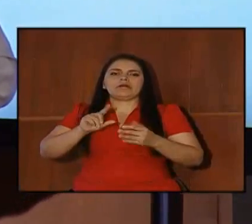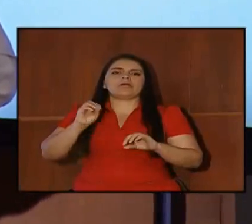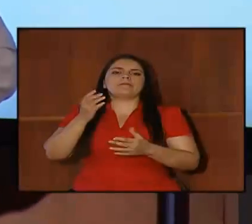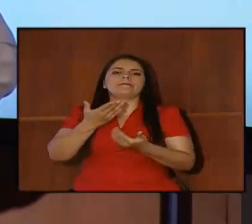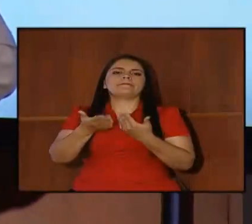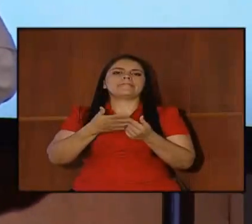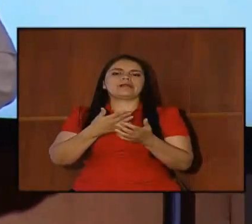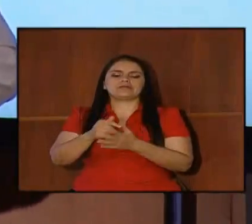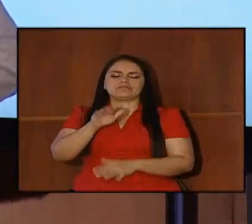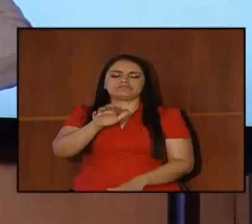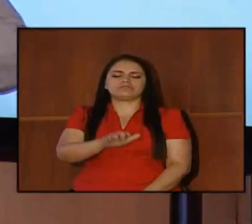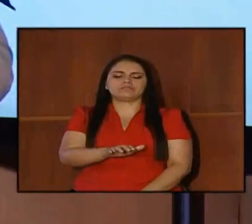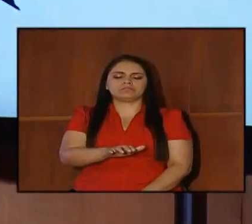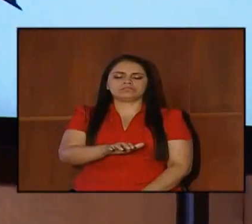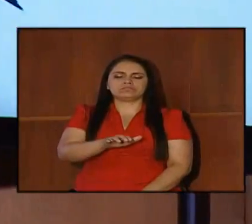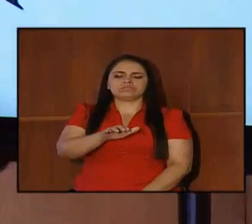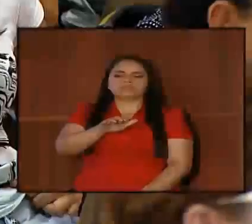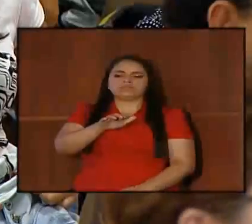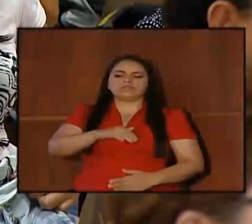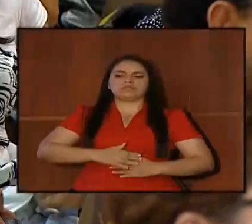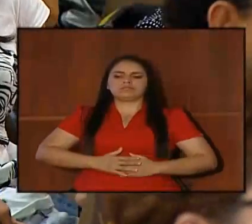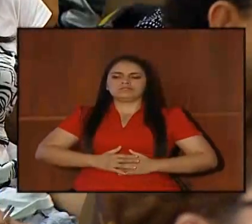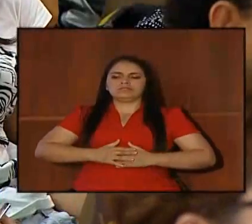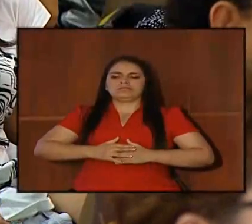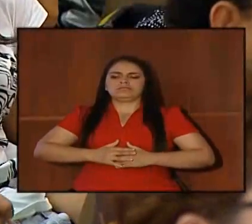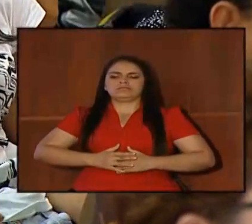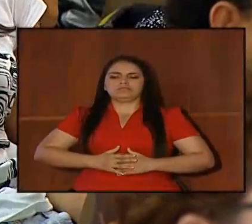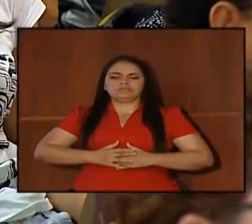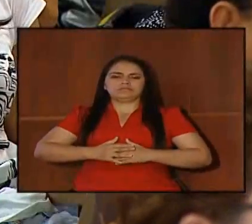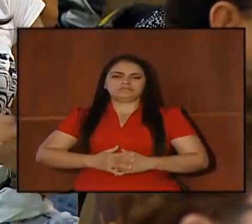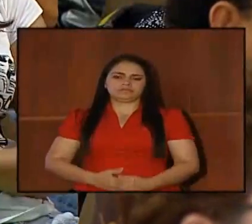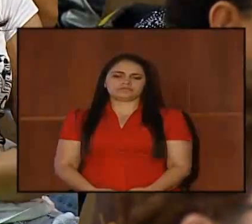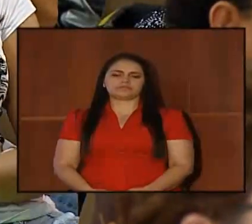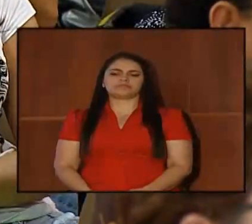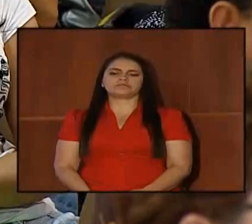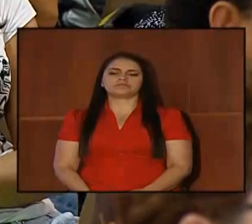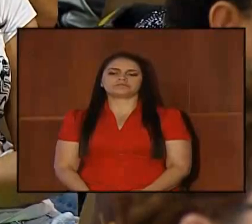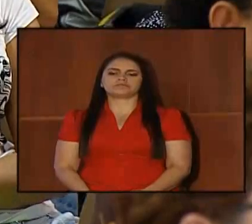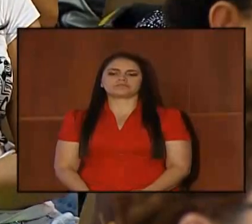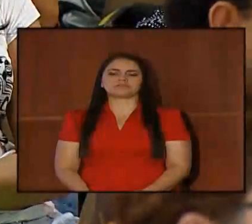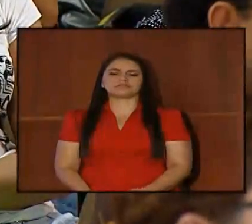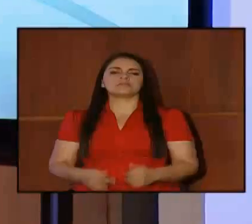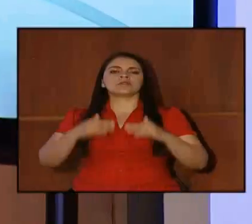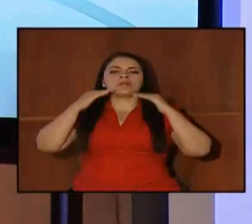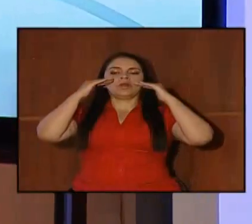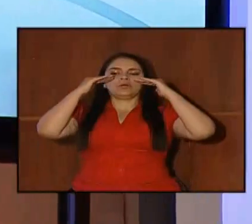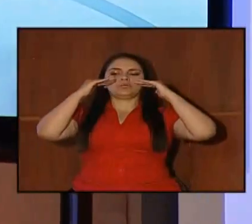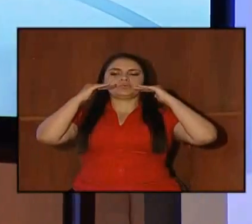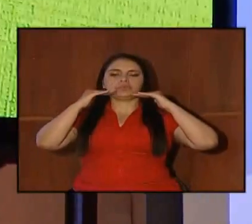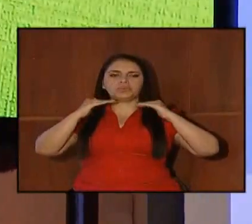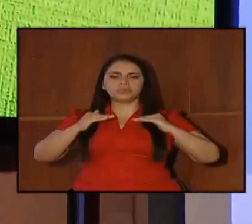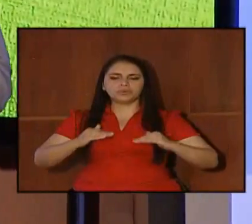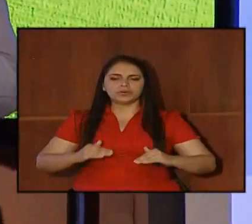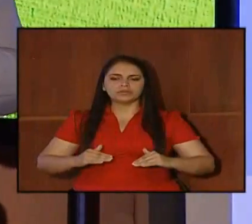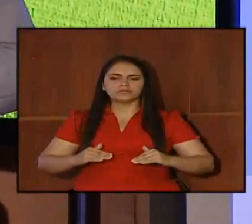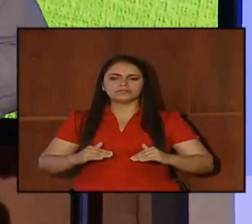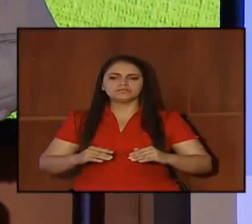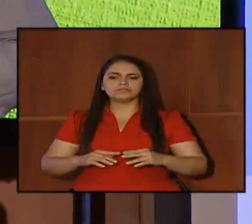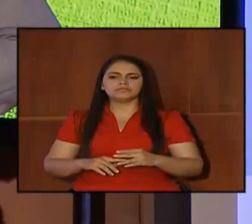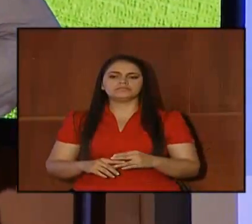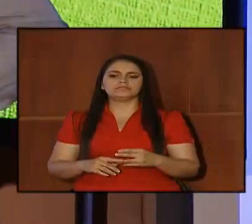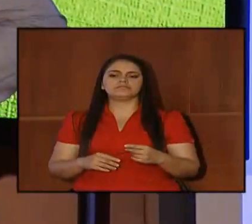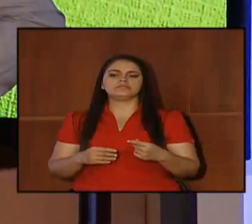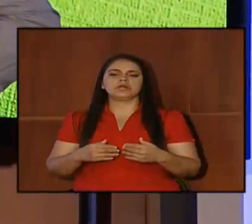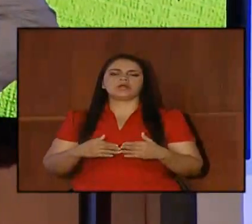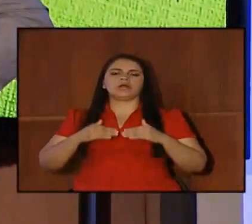para que usted vea que sí lo está haciendo bien. ¿Sí? Y para expirar, o sea, para soltar, lo que